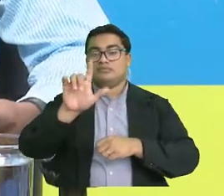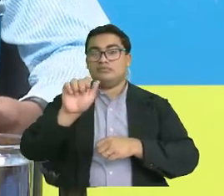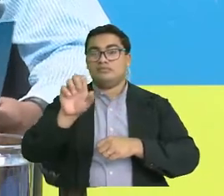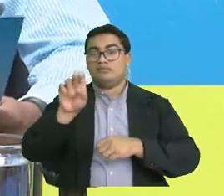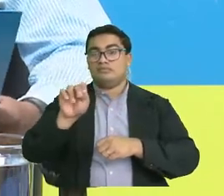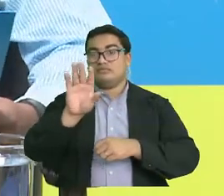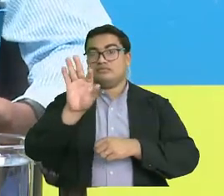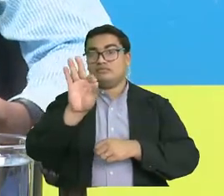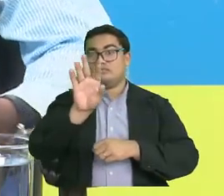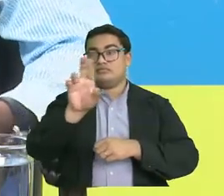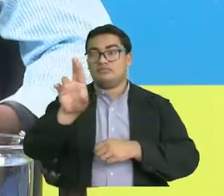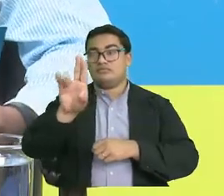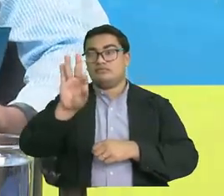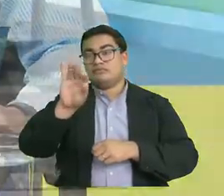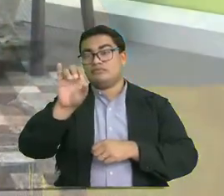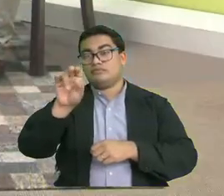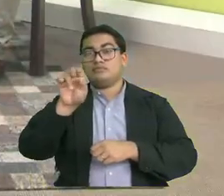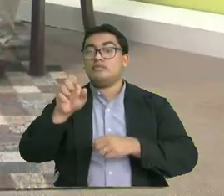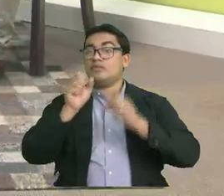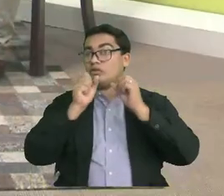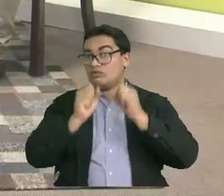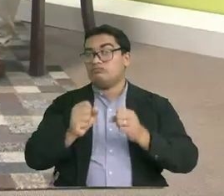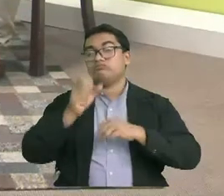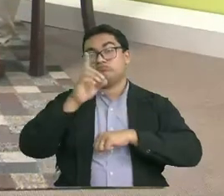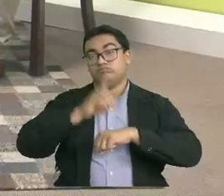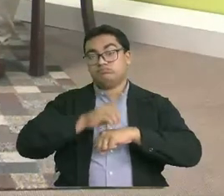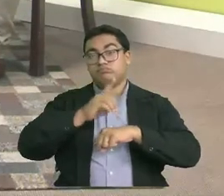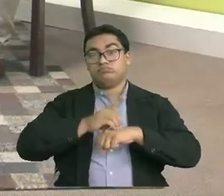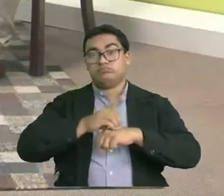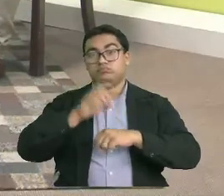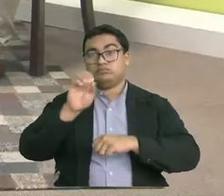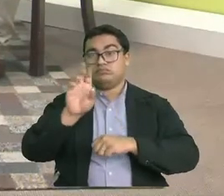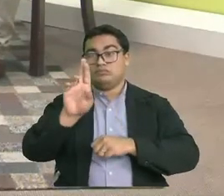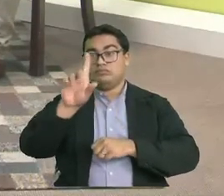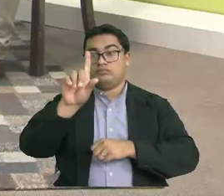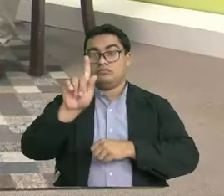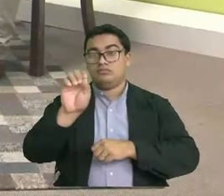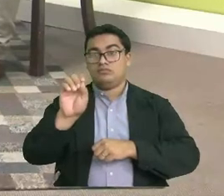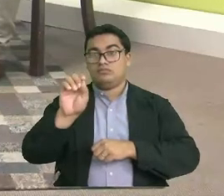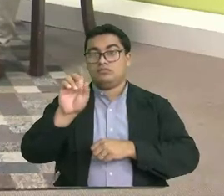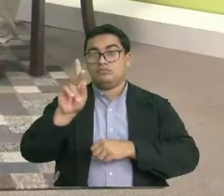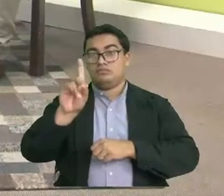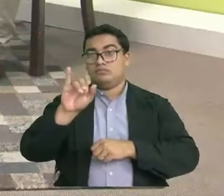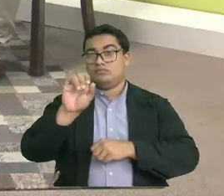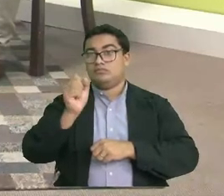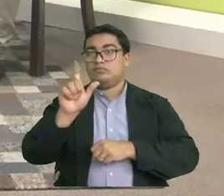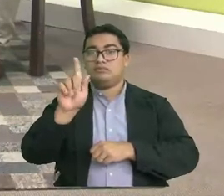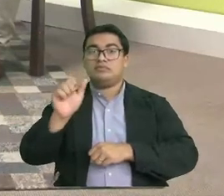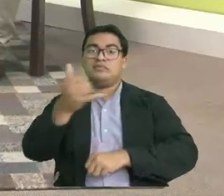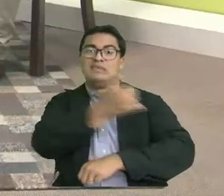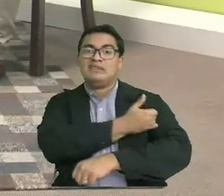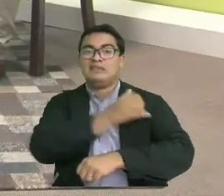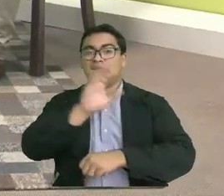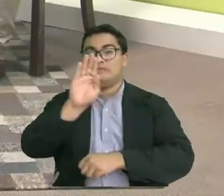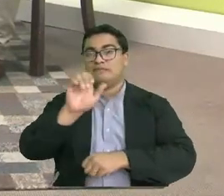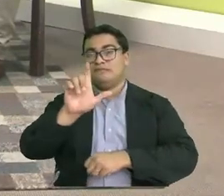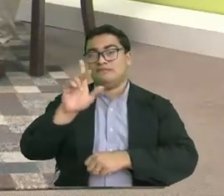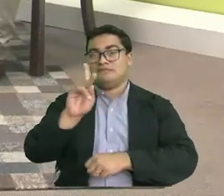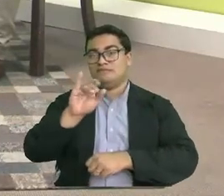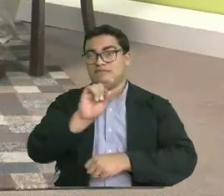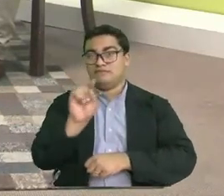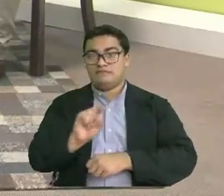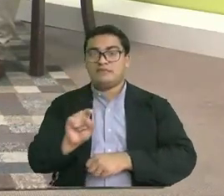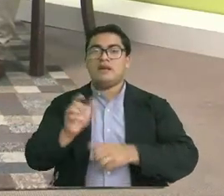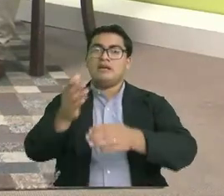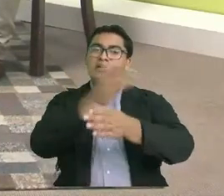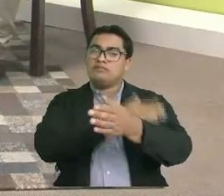Ferrufino, quien es ortopedista del Hospital Fernando Vélez País. Doctor, usted me decía algo interesante